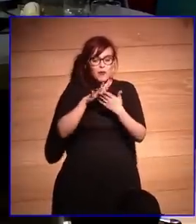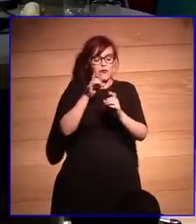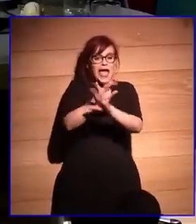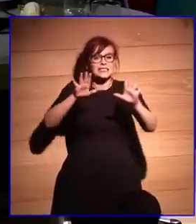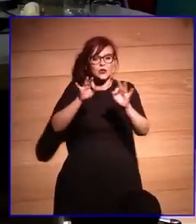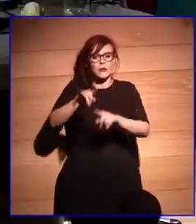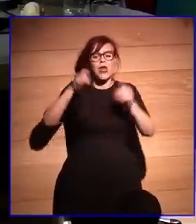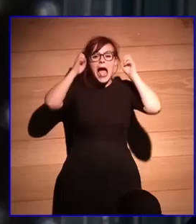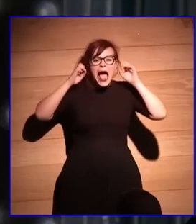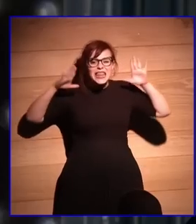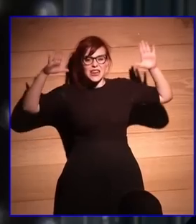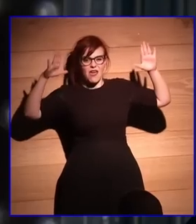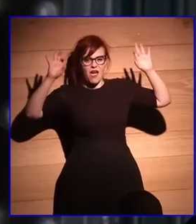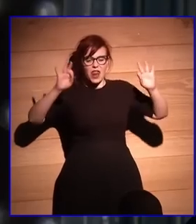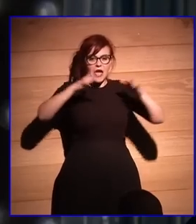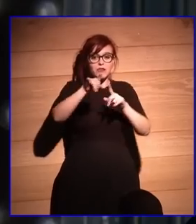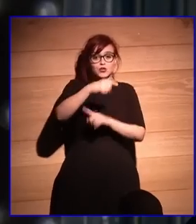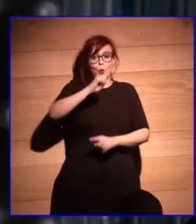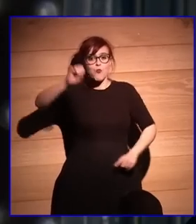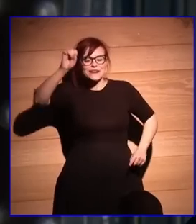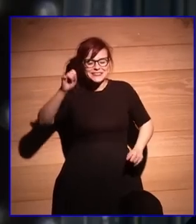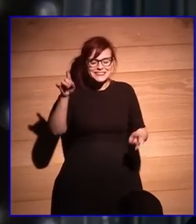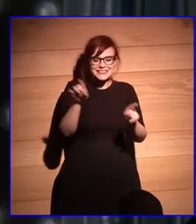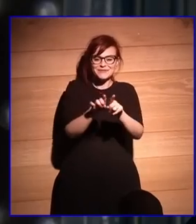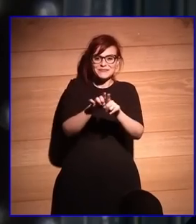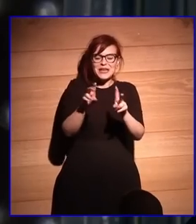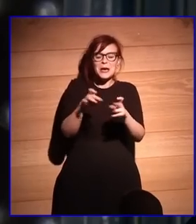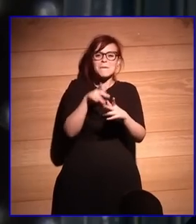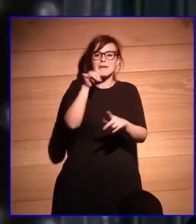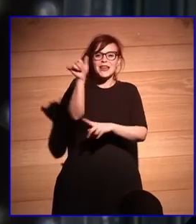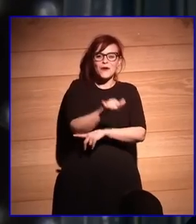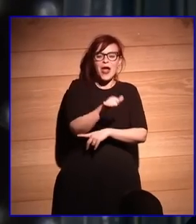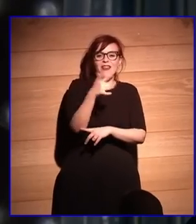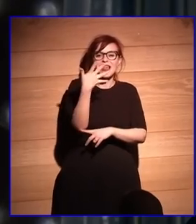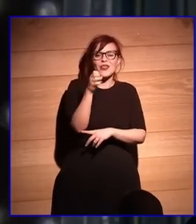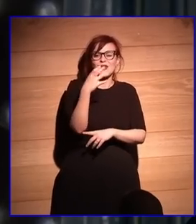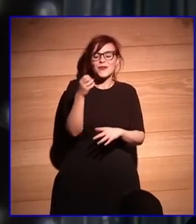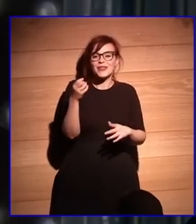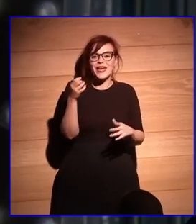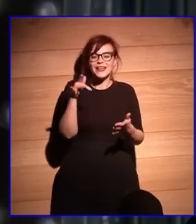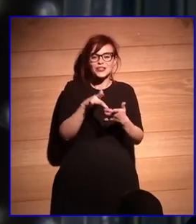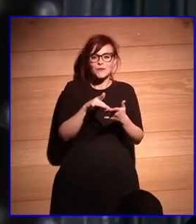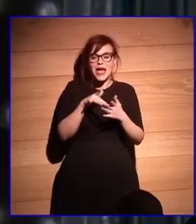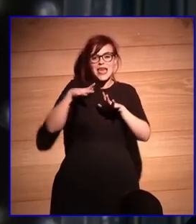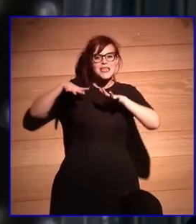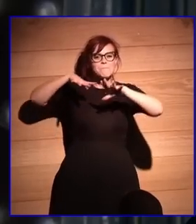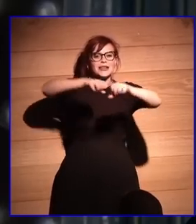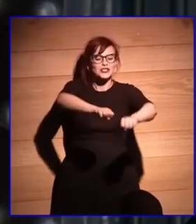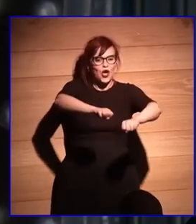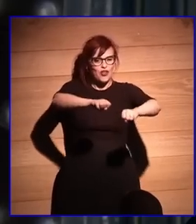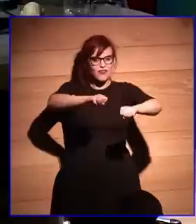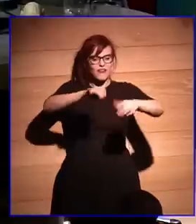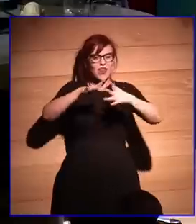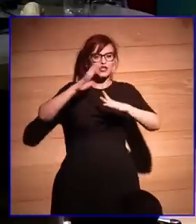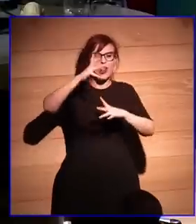son alienígenas, y esos alienígenas son comunistas, como en, ¿cómo se llama la película esta de los 50? Que eran... La invasión de los ultracuerpos. De